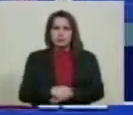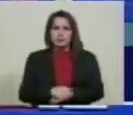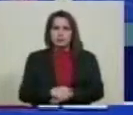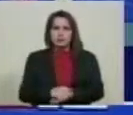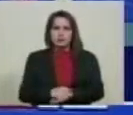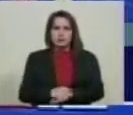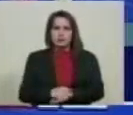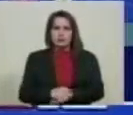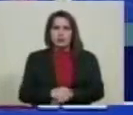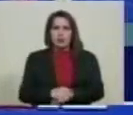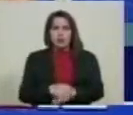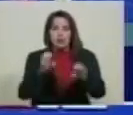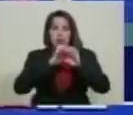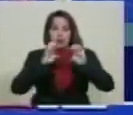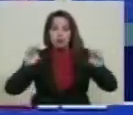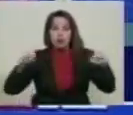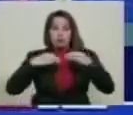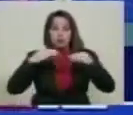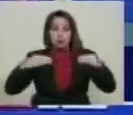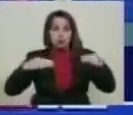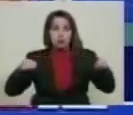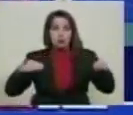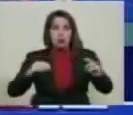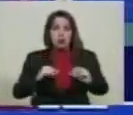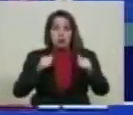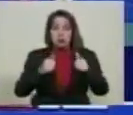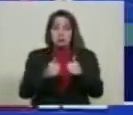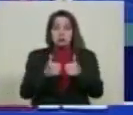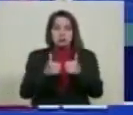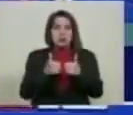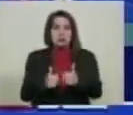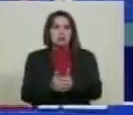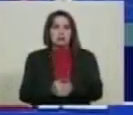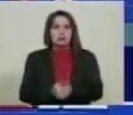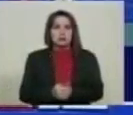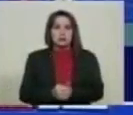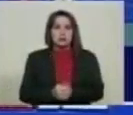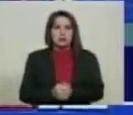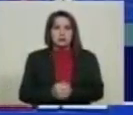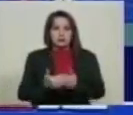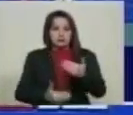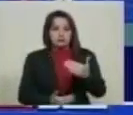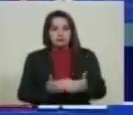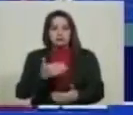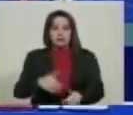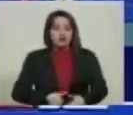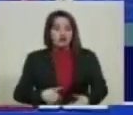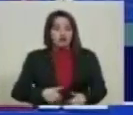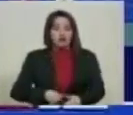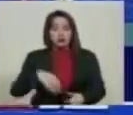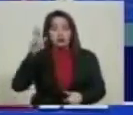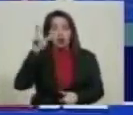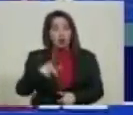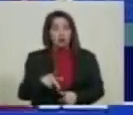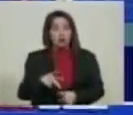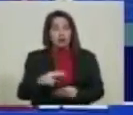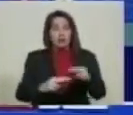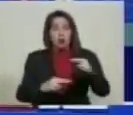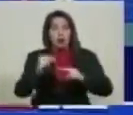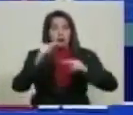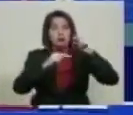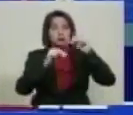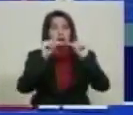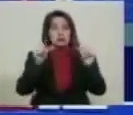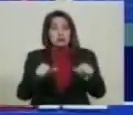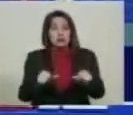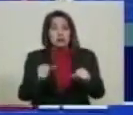por el funcionamiento de la educación pública, que ha arrancado muy bien, que ante el esfuerzo diario que hacemos por la construcción de un sistema